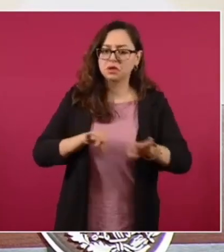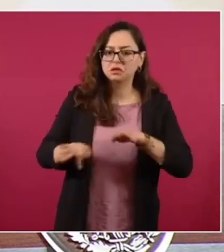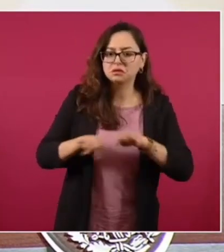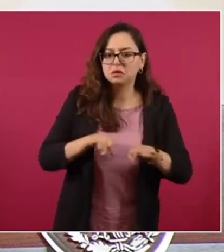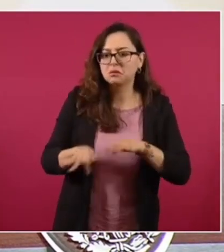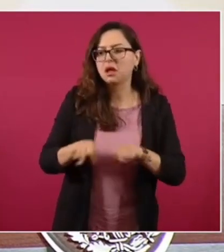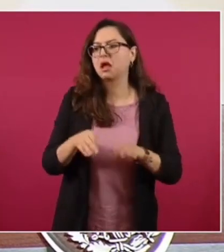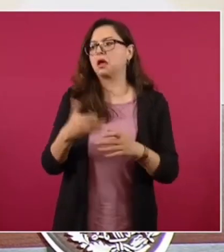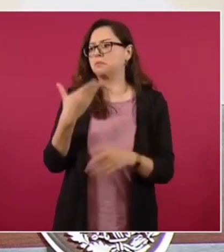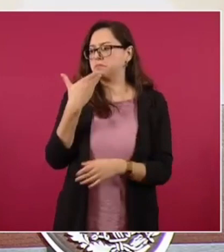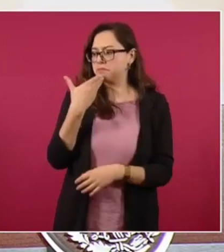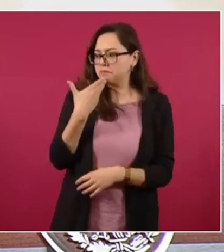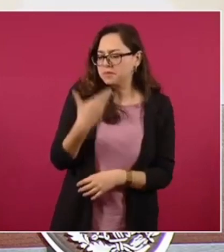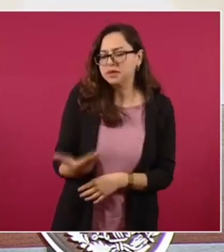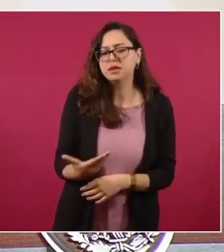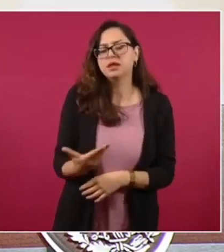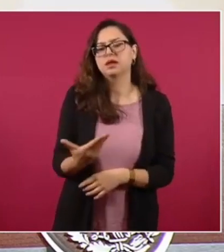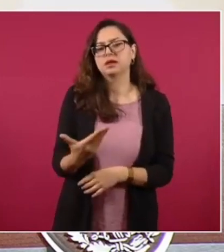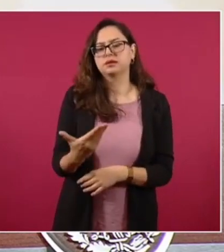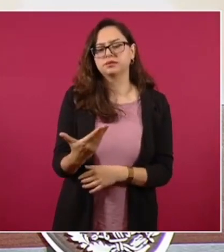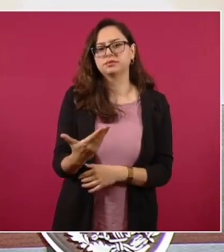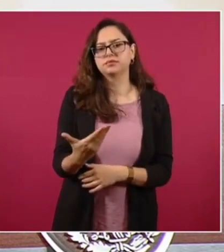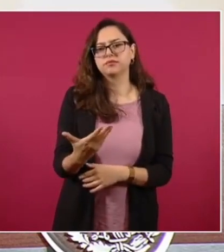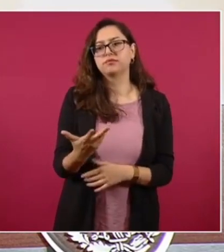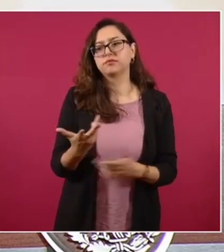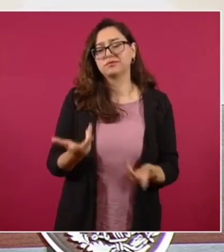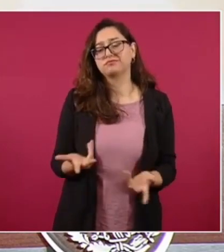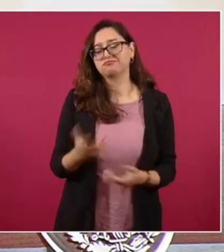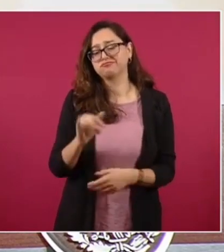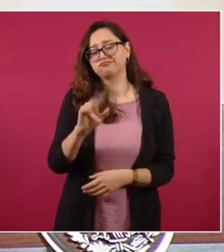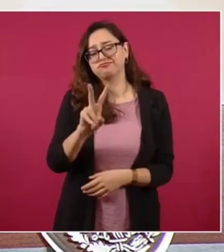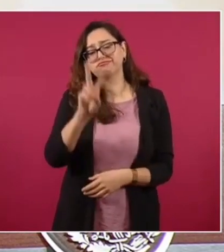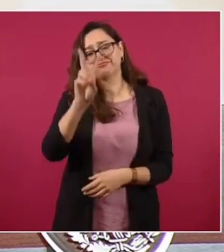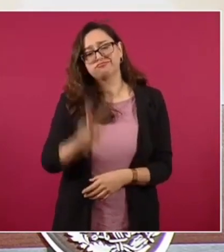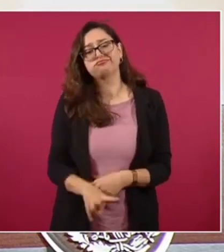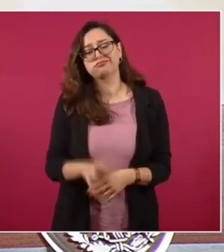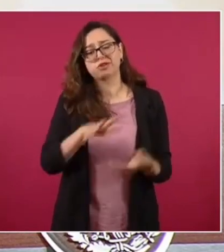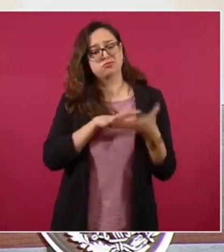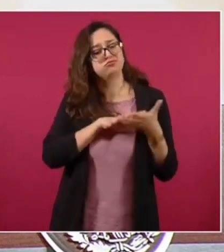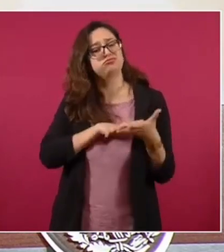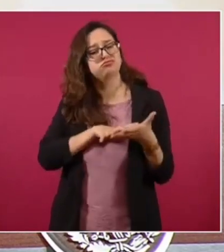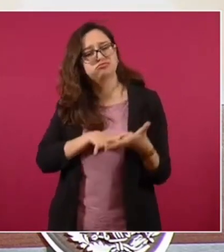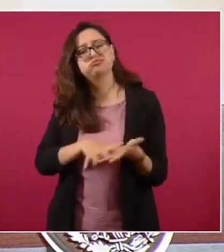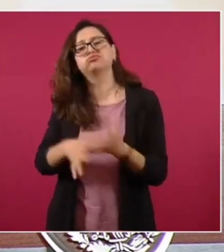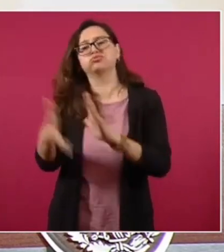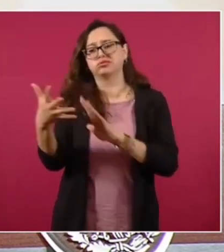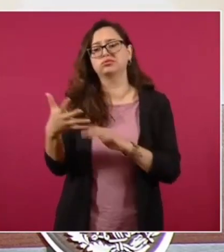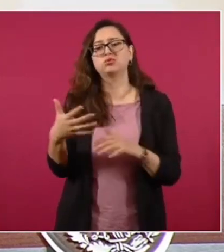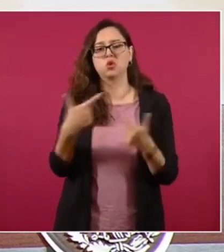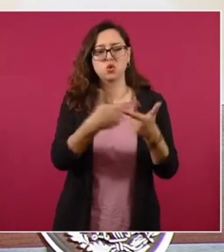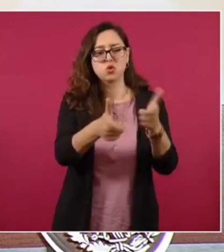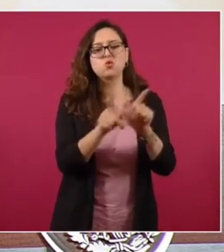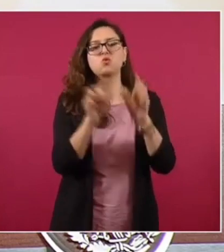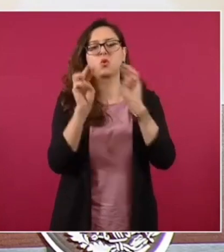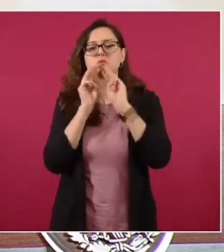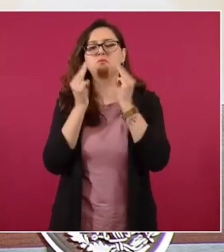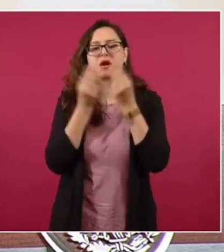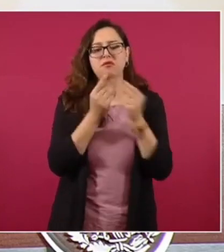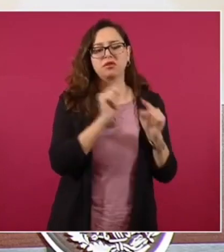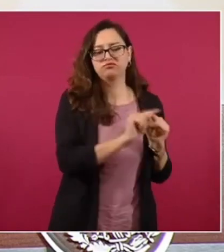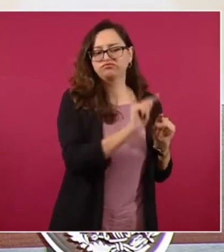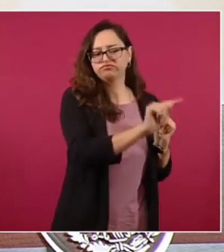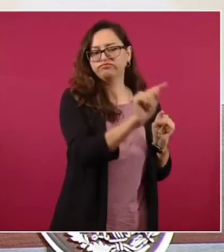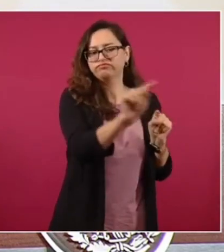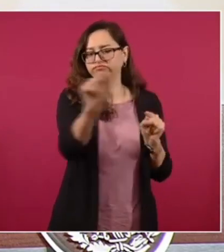que hay violencia en Michoacán y hay grupos de